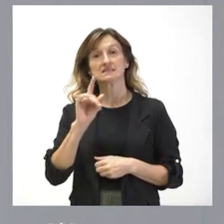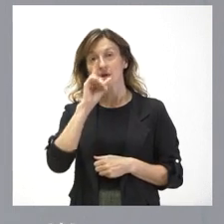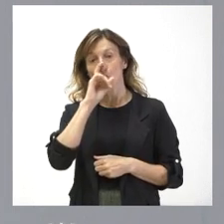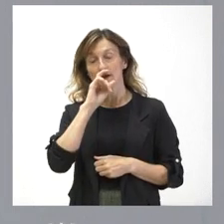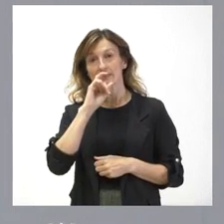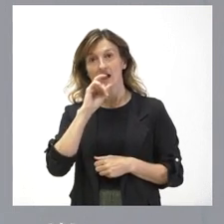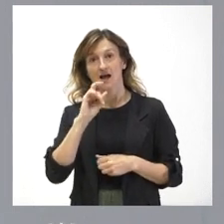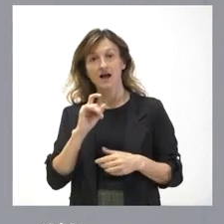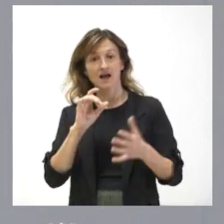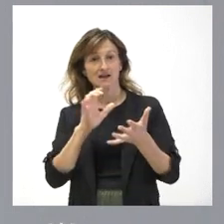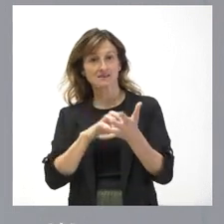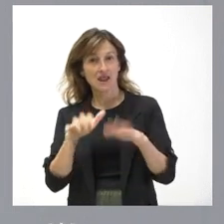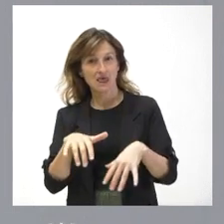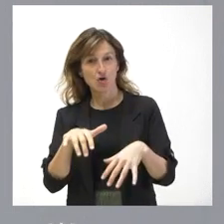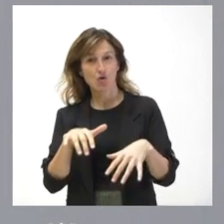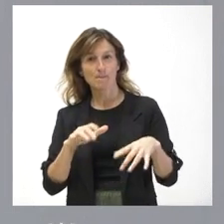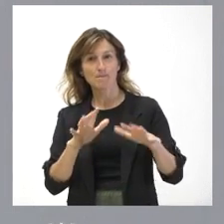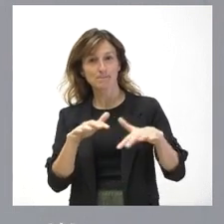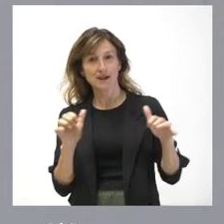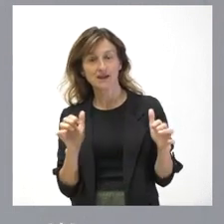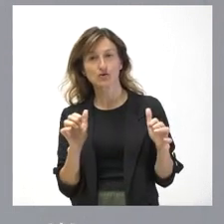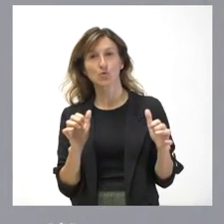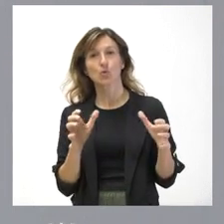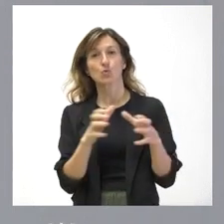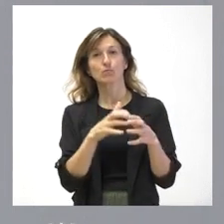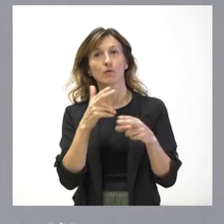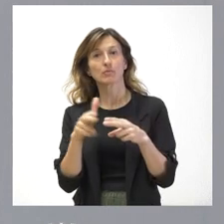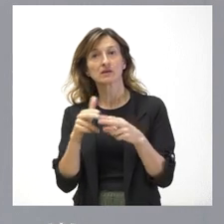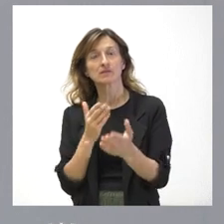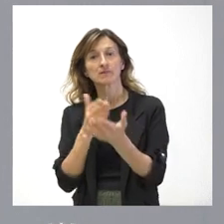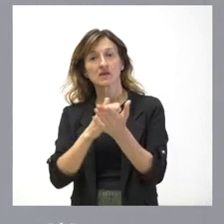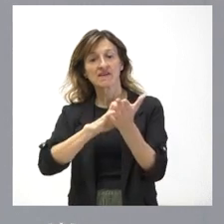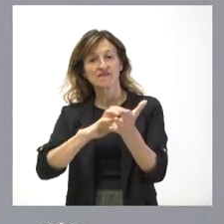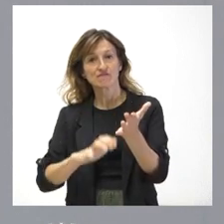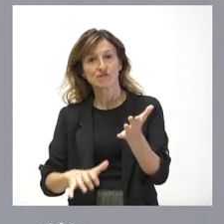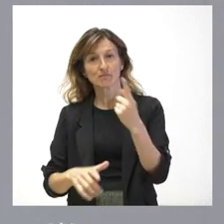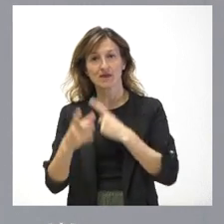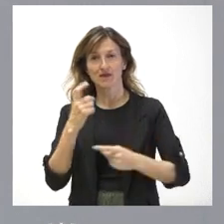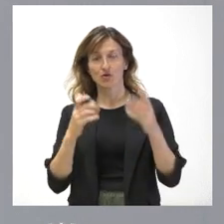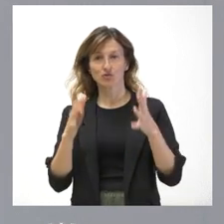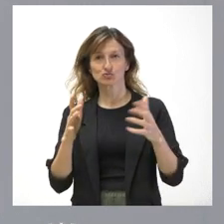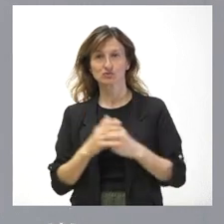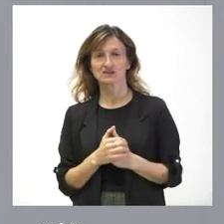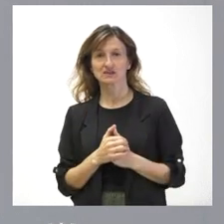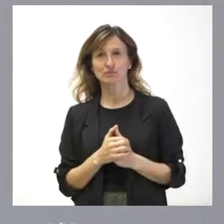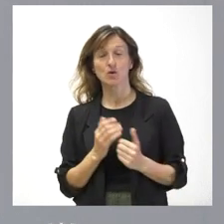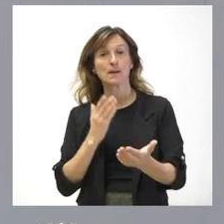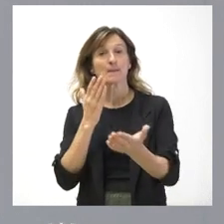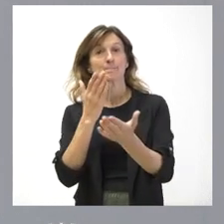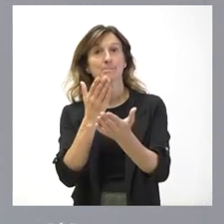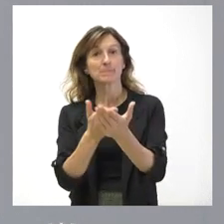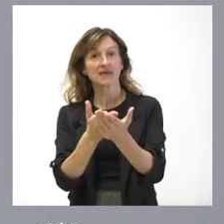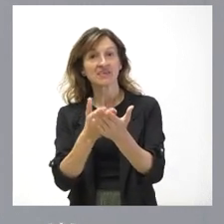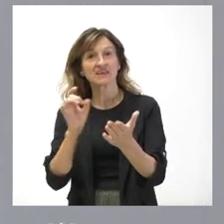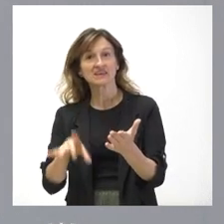Castilla y león se pidió por una mayoría de grupos políticos un informe del Consejo consultivo entre los grupos políticos que pidió el informe del Consejo consultivo